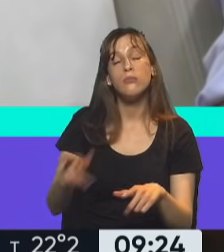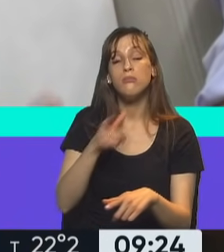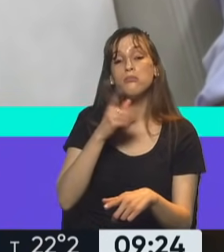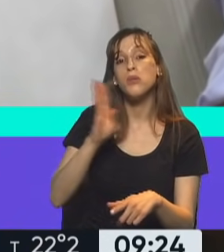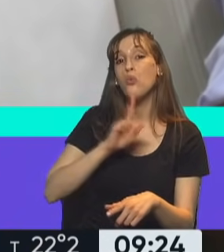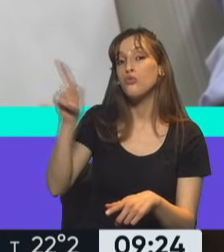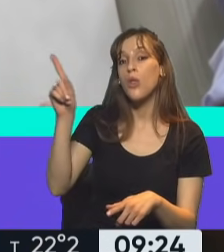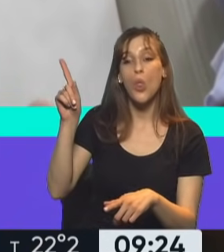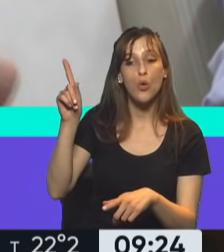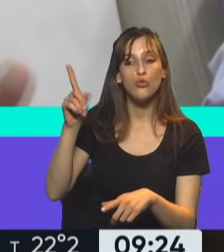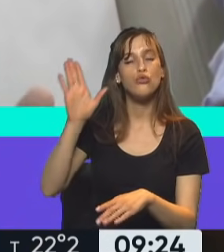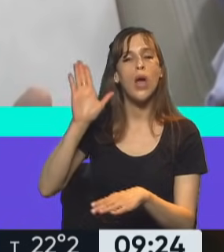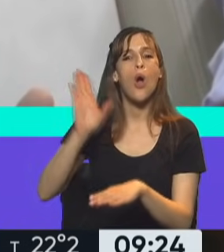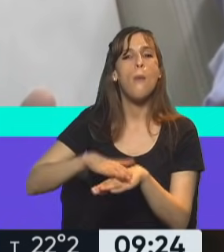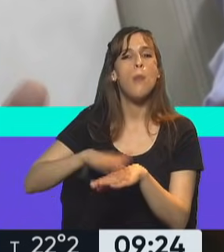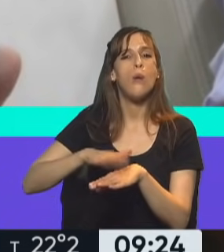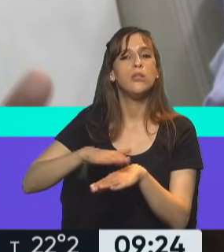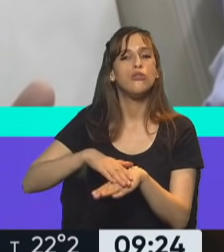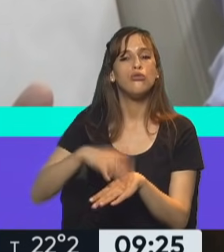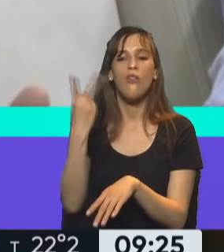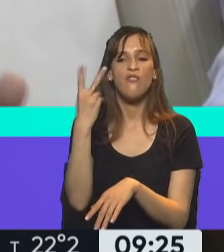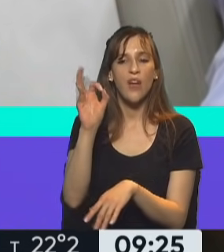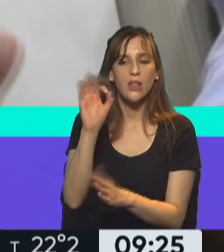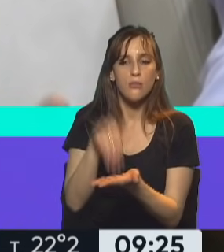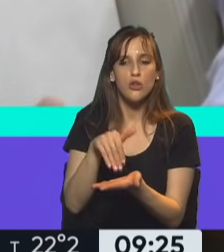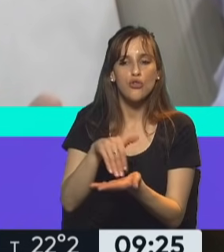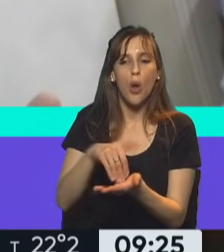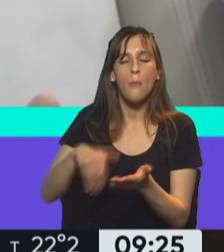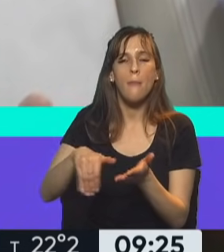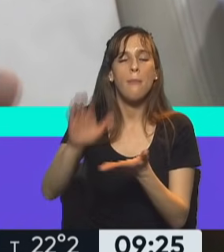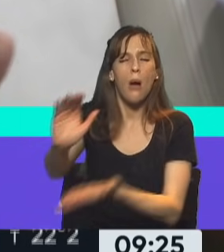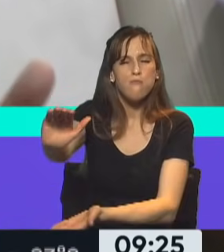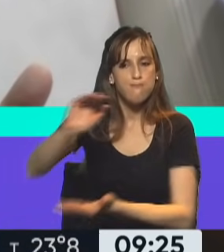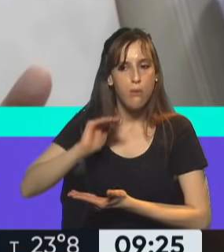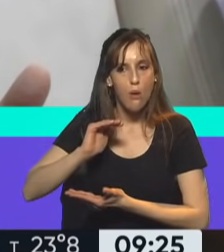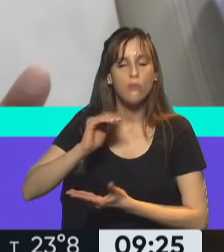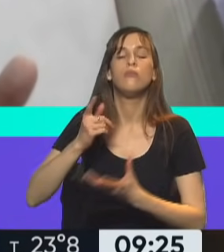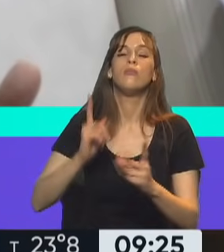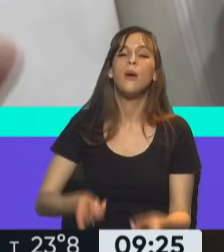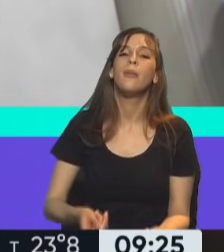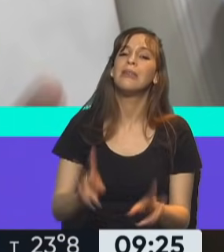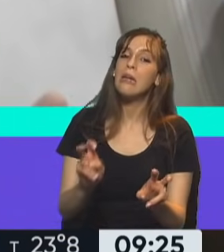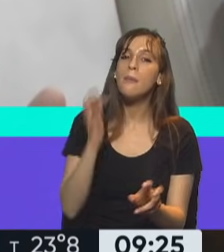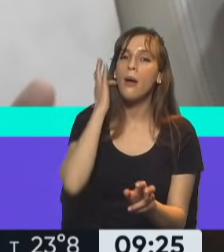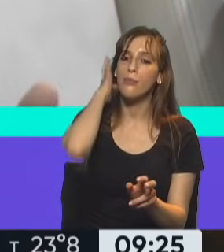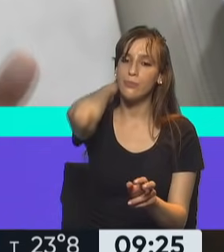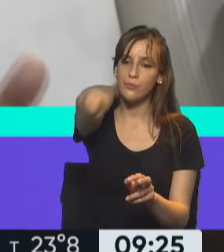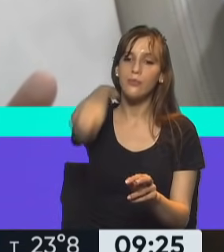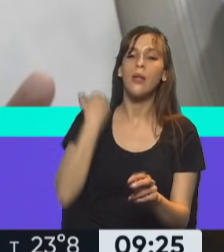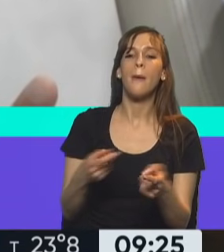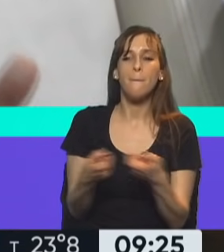entregar 20 millones antes de fin de año. ¿Cómo está eso? Y si efectivamente, luego de tantas idas y vueltas, la